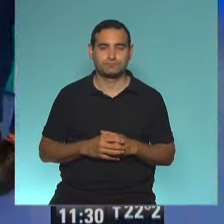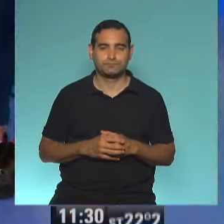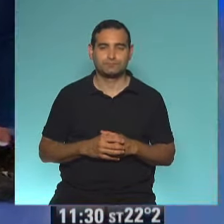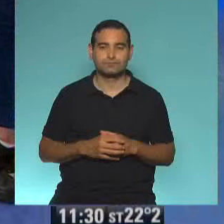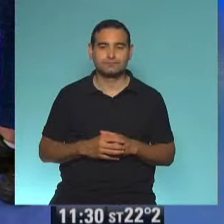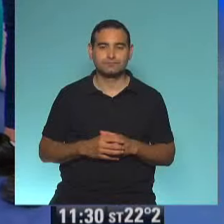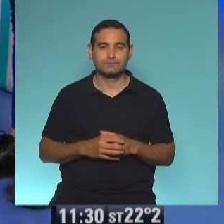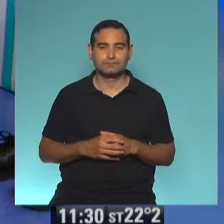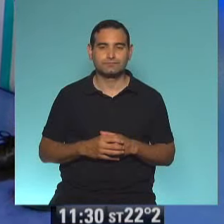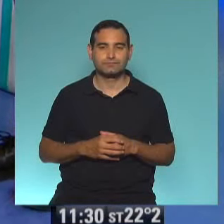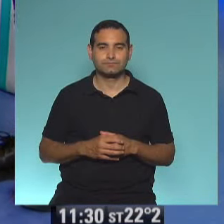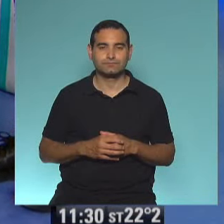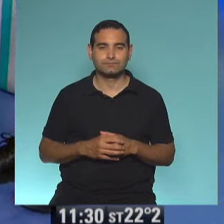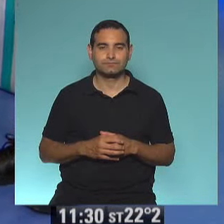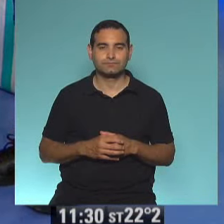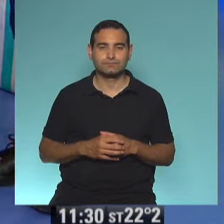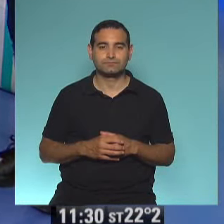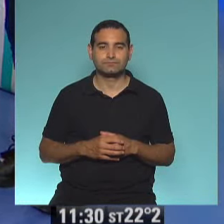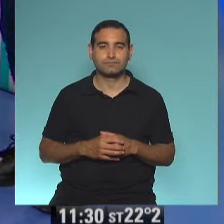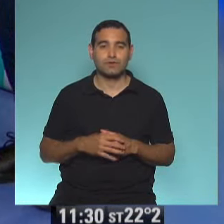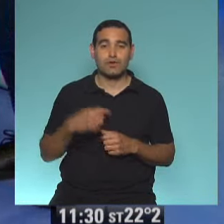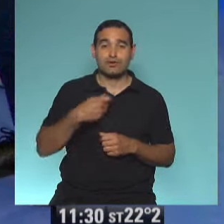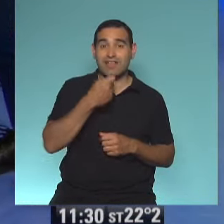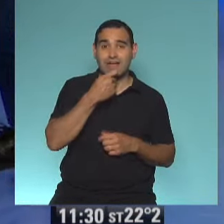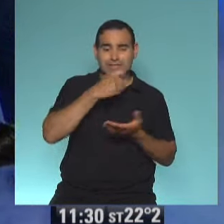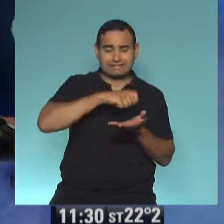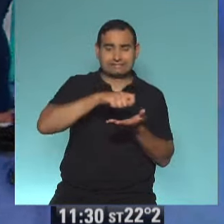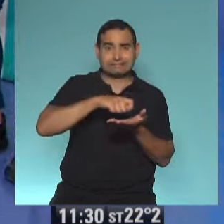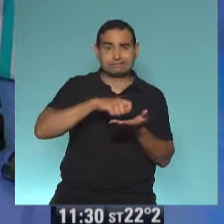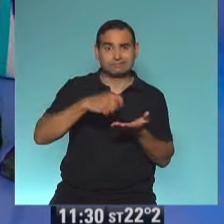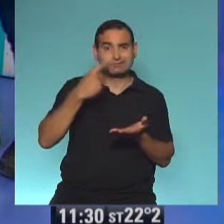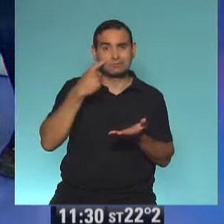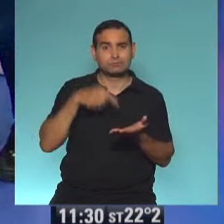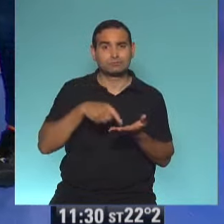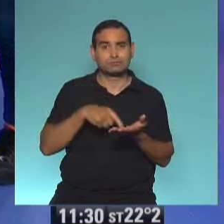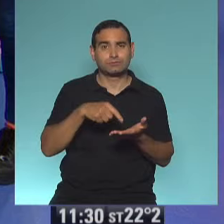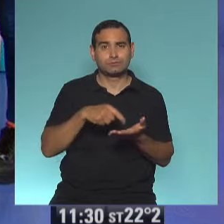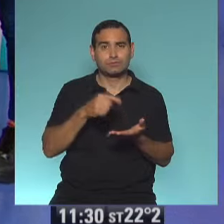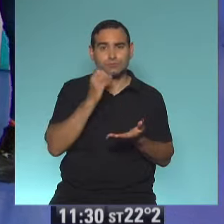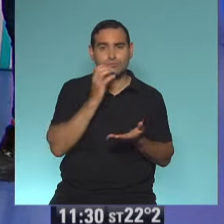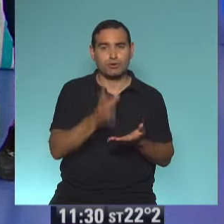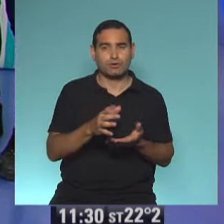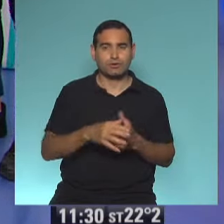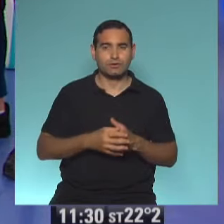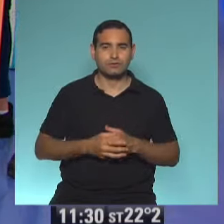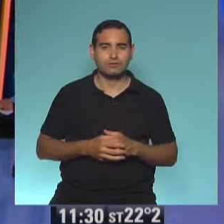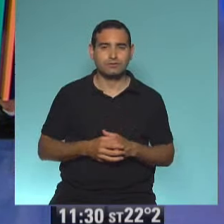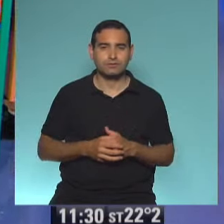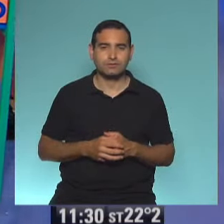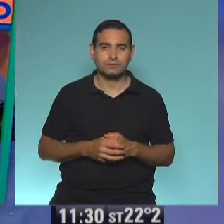caracoles. Yo agarré el lápiz ahora porque siento que nos da más la textura que tiene este